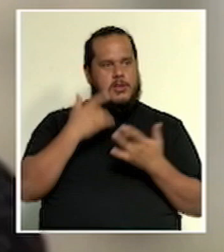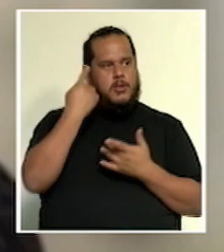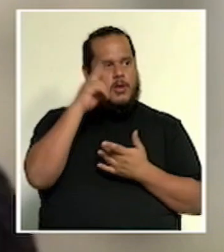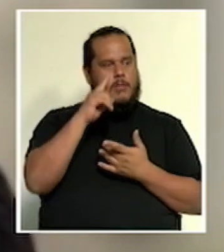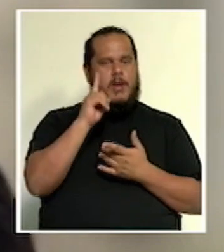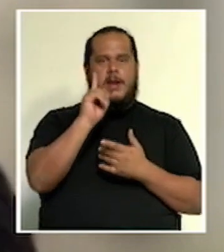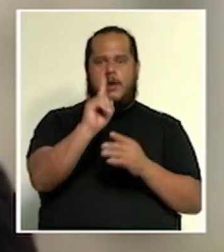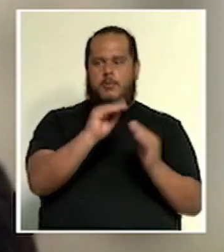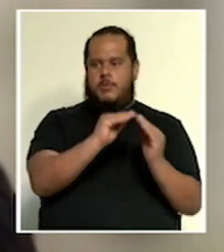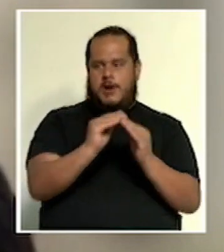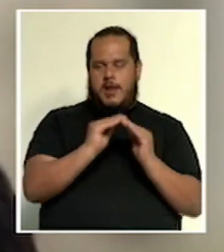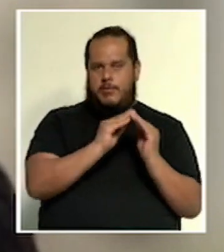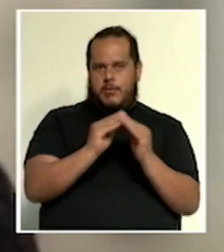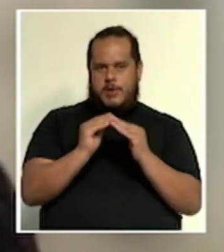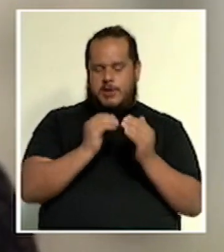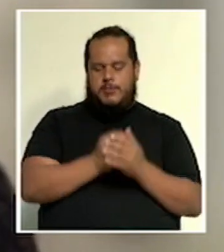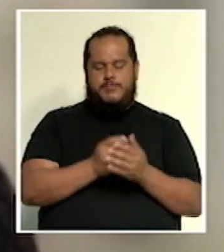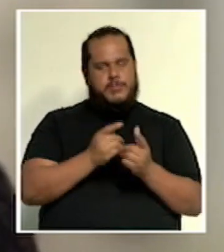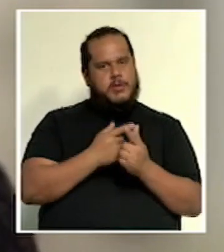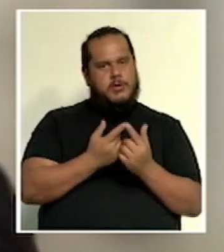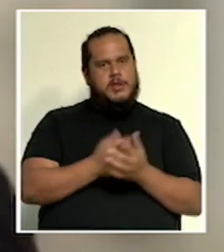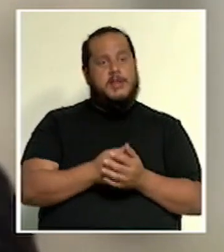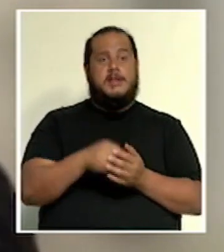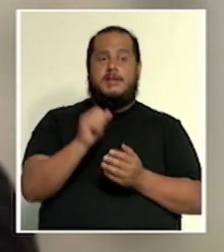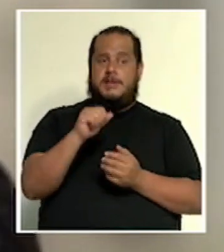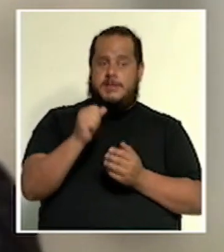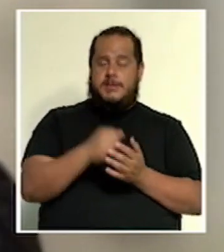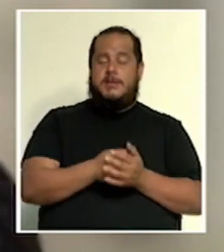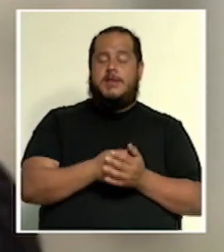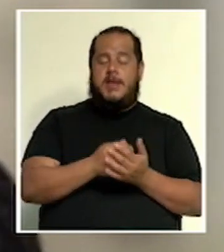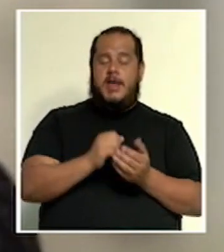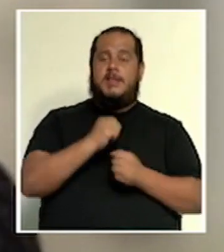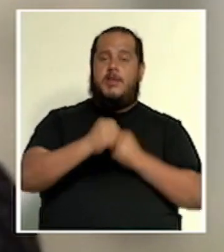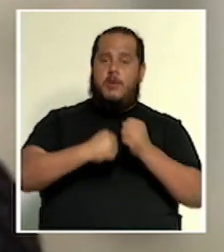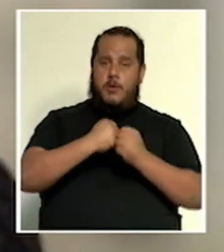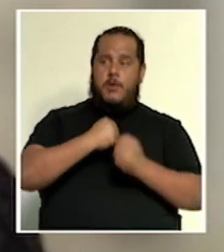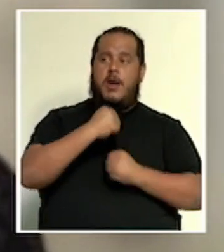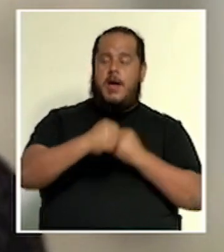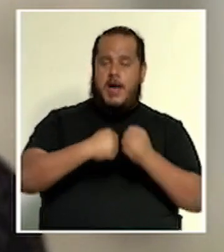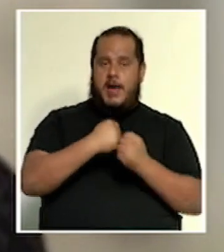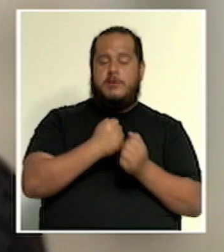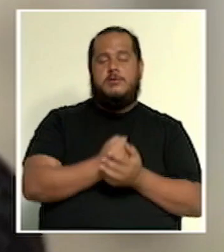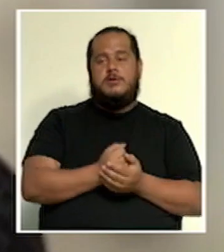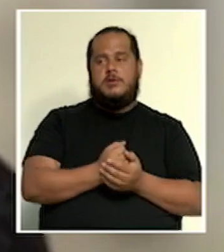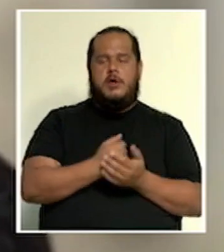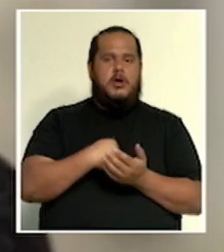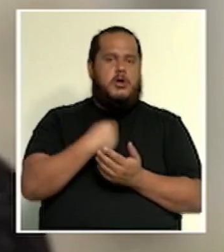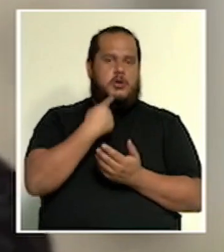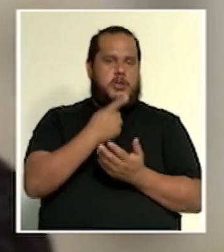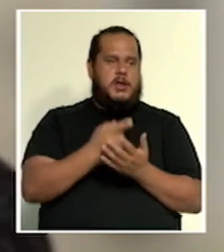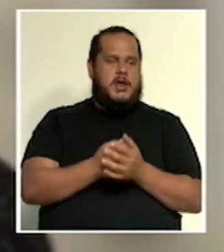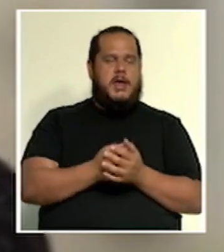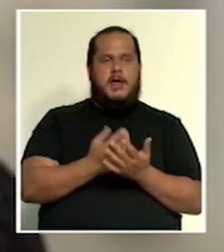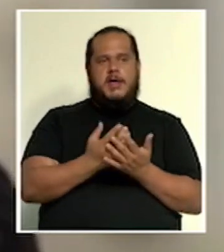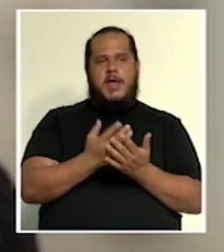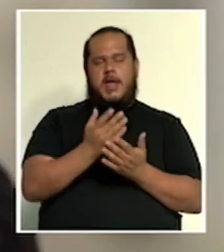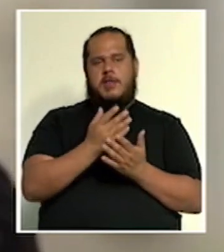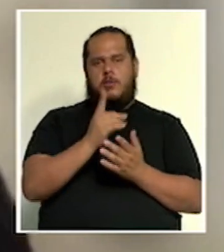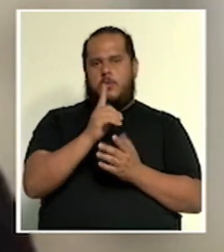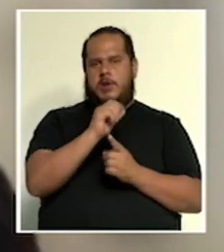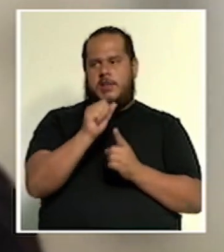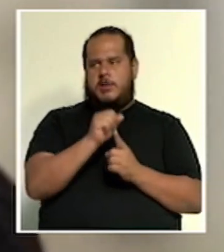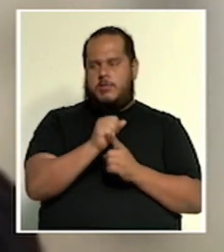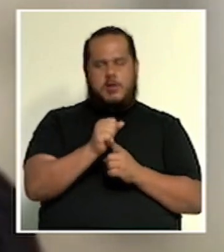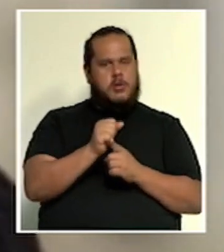una población. Así que sí, han sido años... Yo diría que es una constante. El